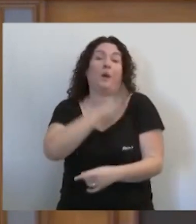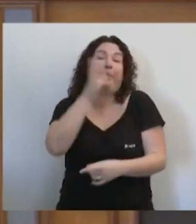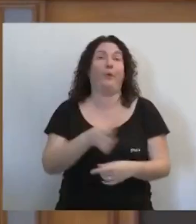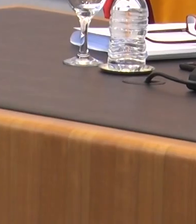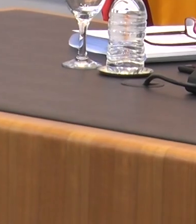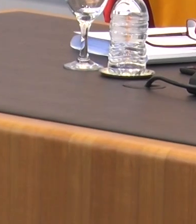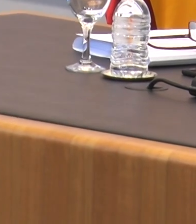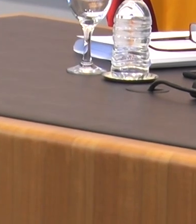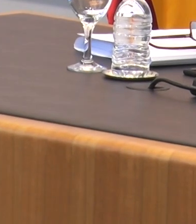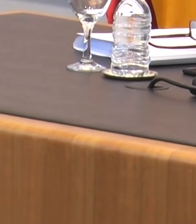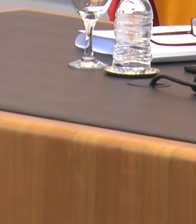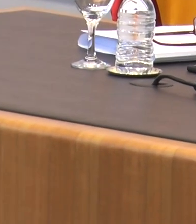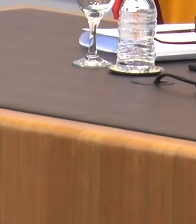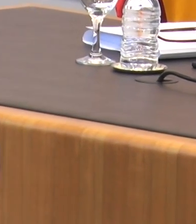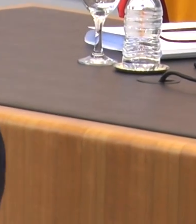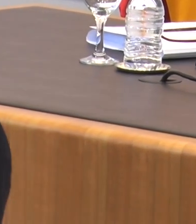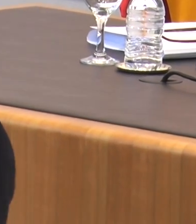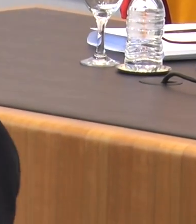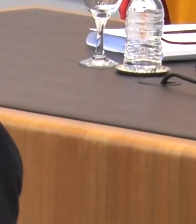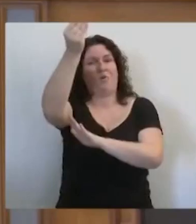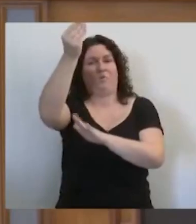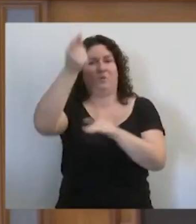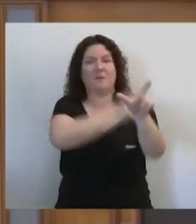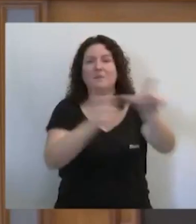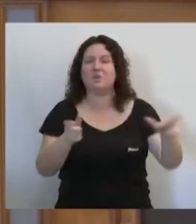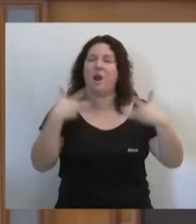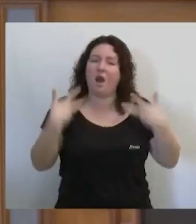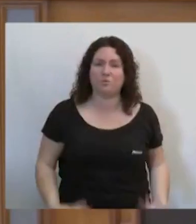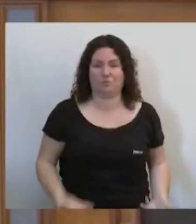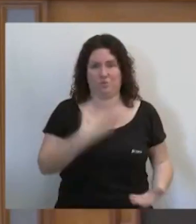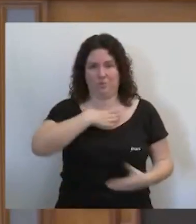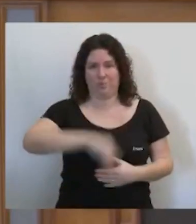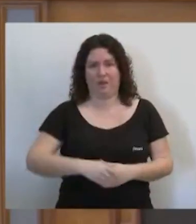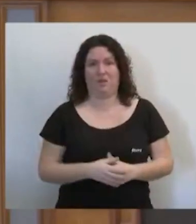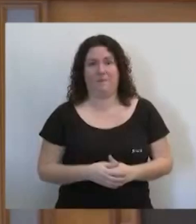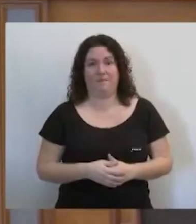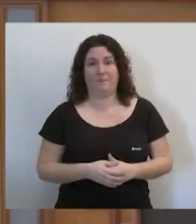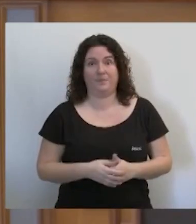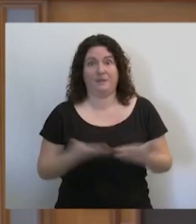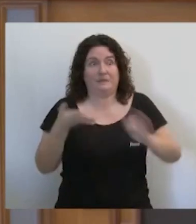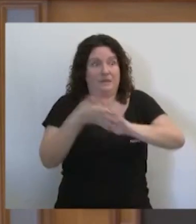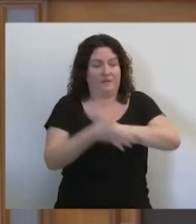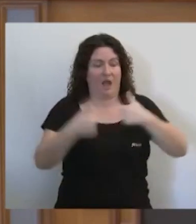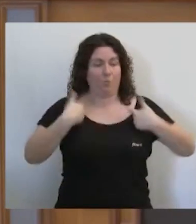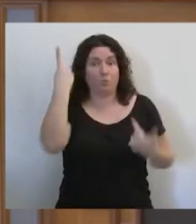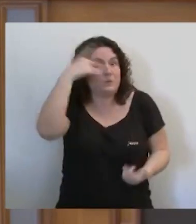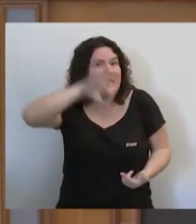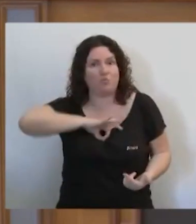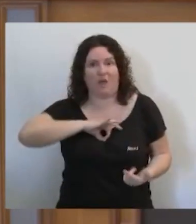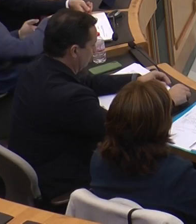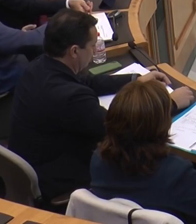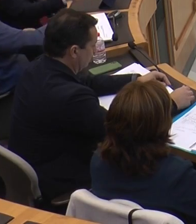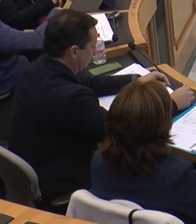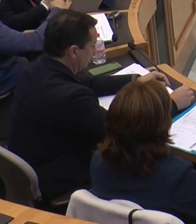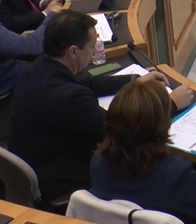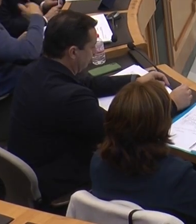de cooperación. El pacto lo han suscrito el presidente Mazón y el portavoz de Compromís, Gerard Fullana. Con este acuerdo se refuerza al ente